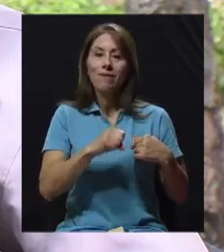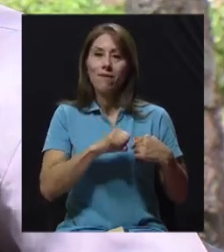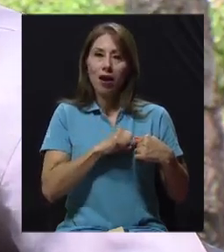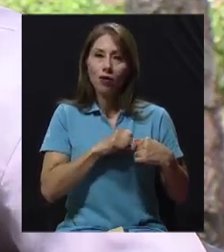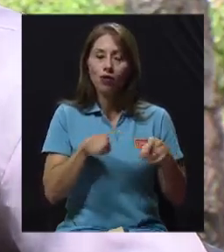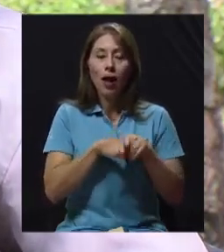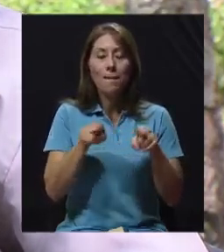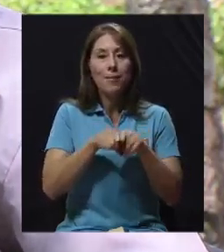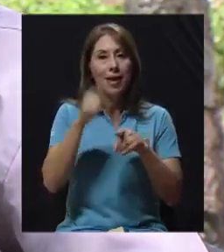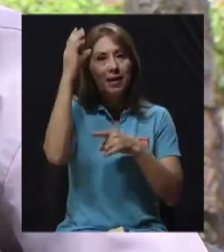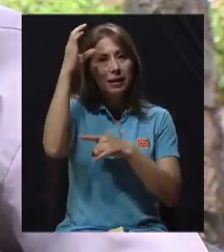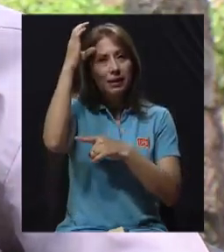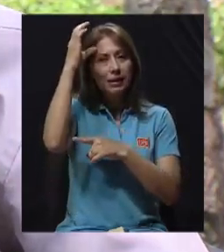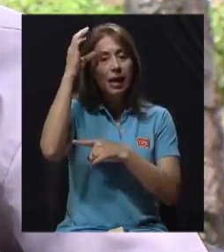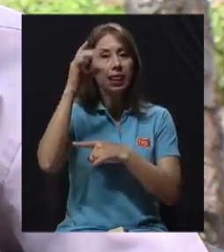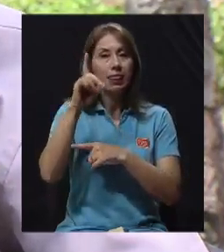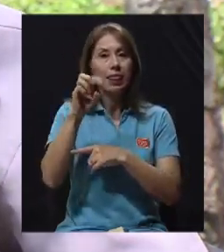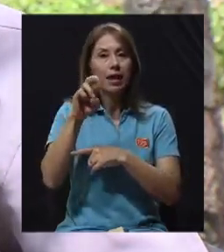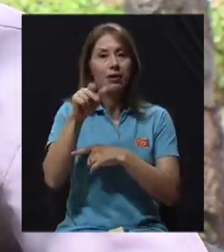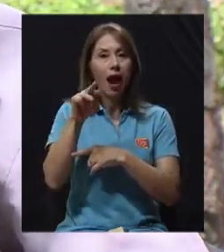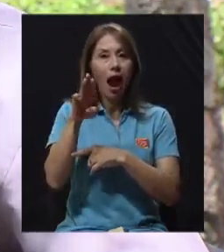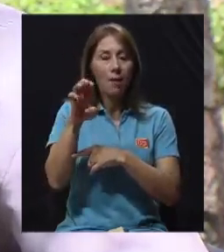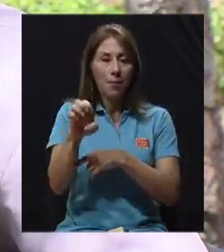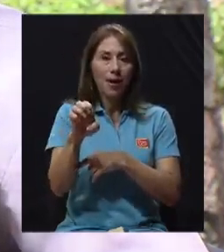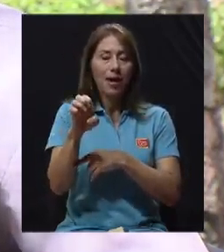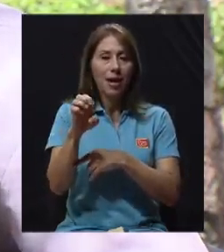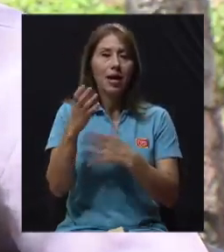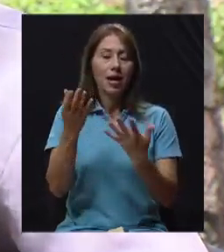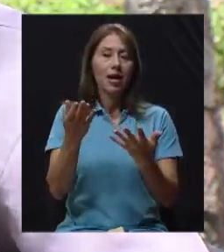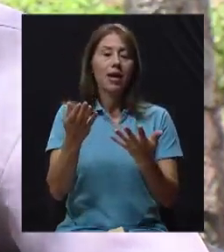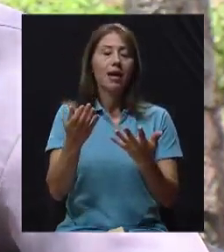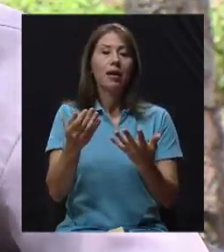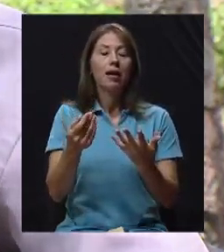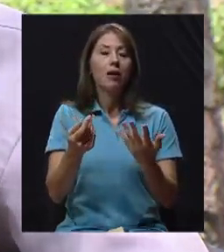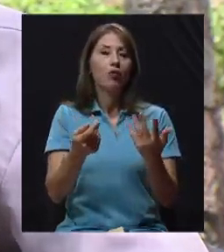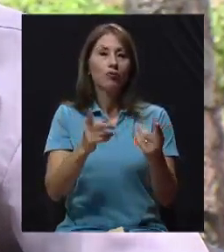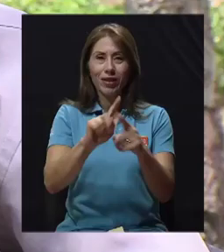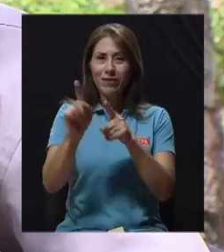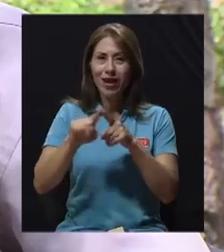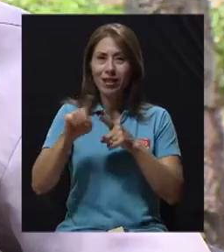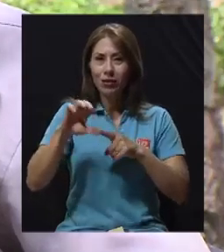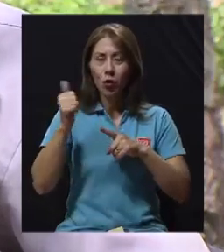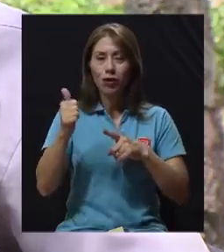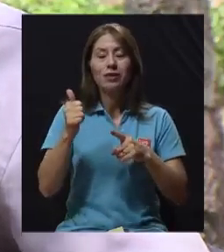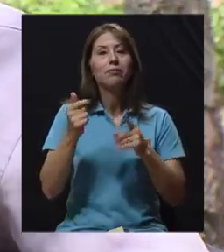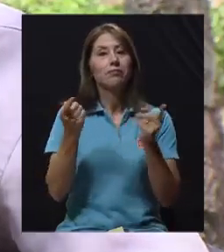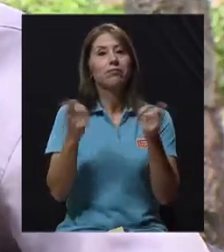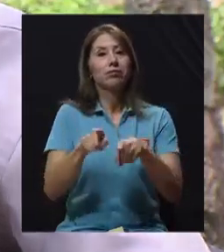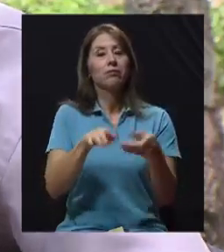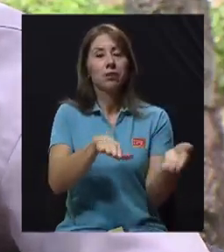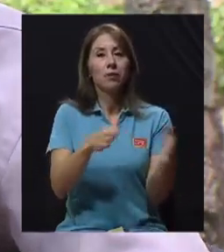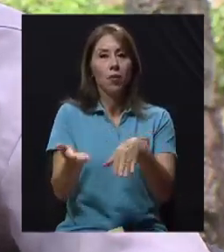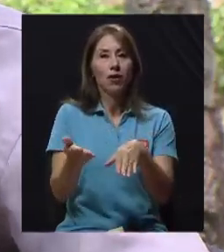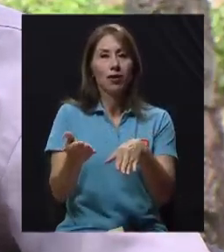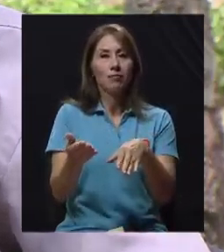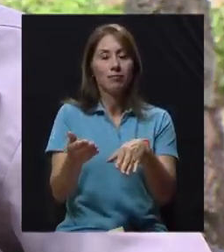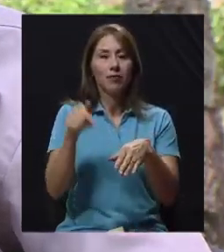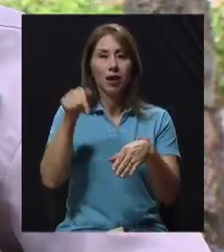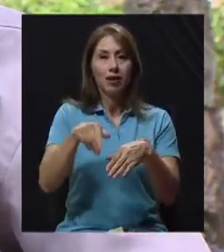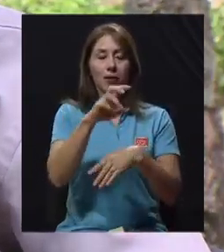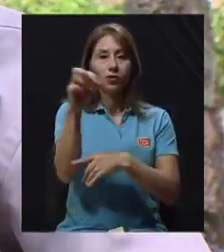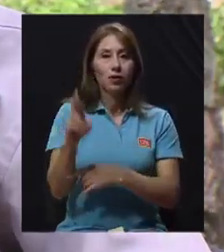los derrames, ¿verdad? Que son los accidentes vasculares cerebrales, más conocidos como derrames popularmente, son una de las principales causas de muerte en nuestro